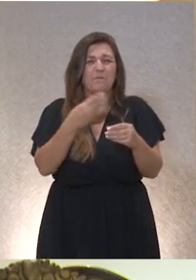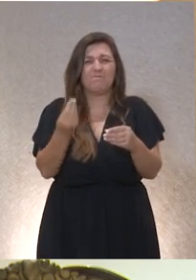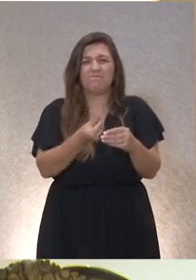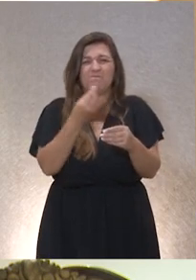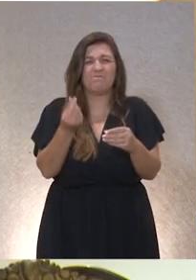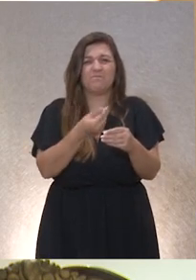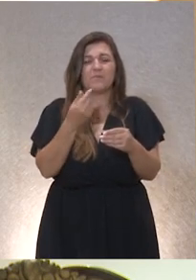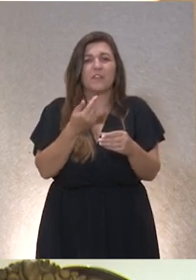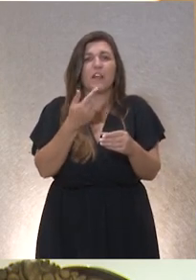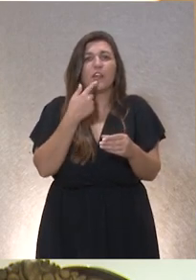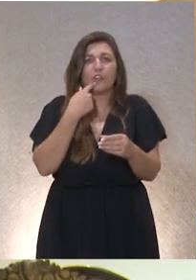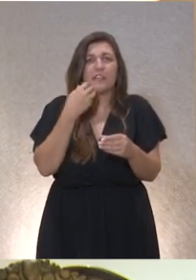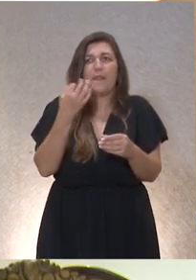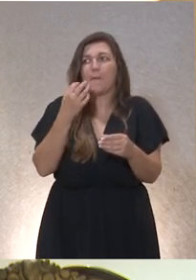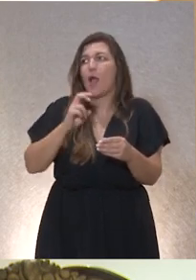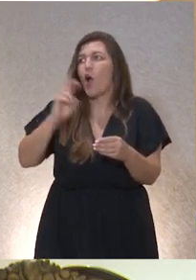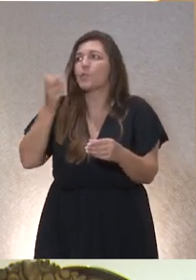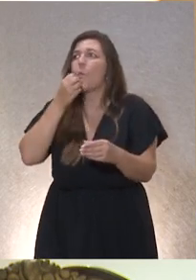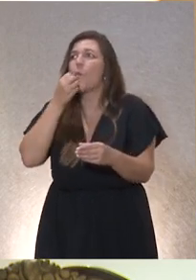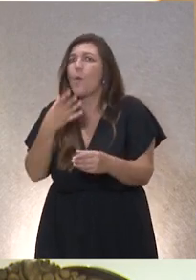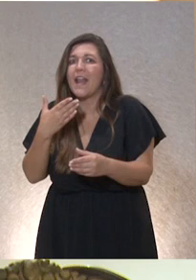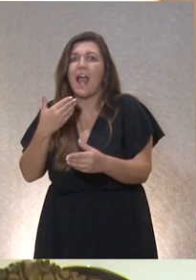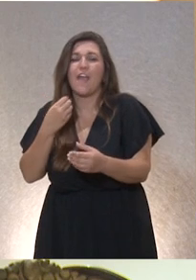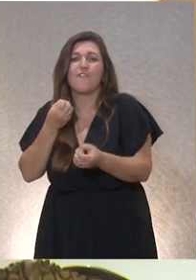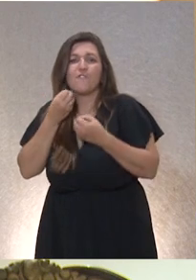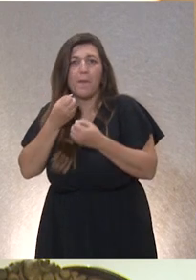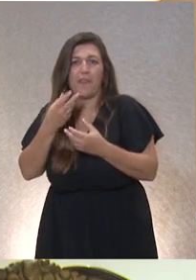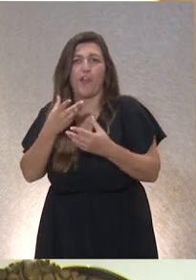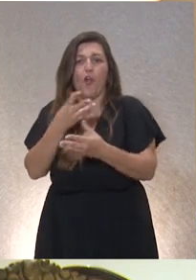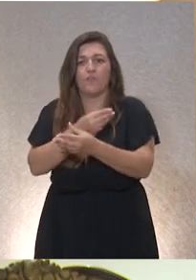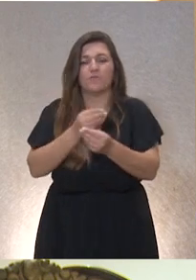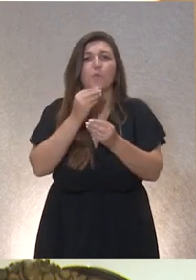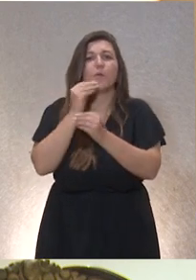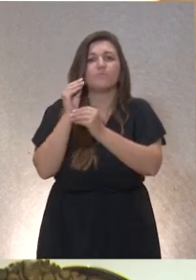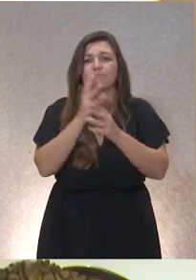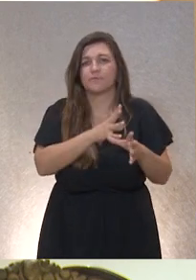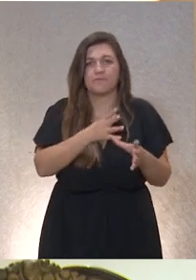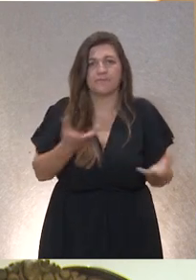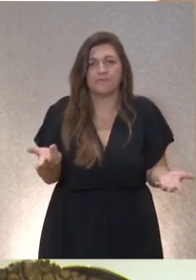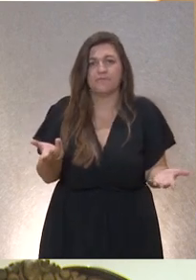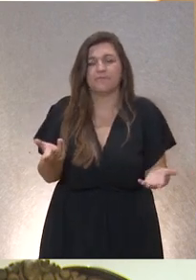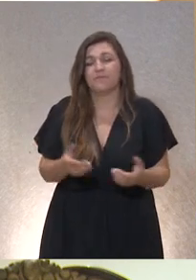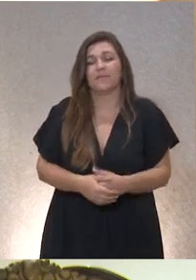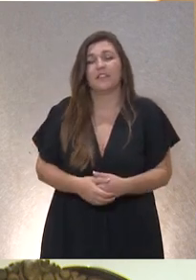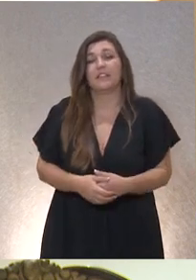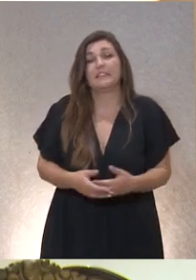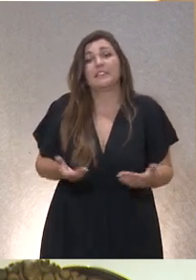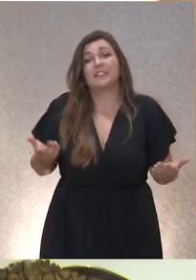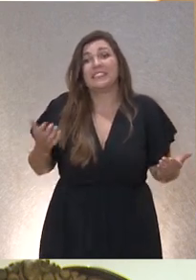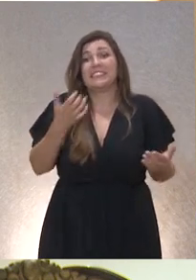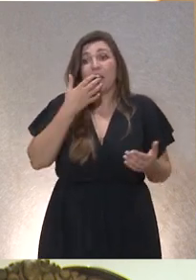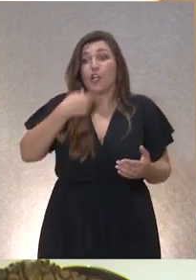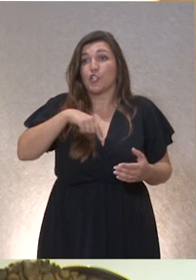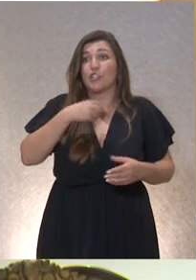ocupa el espacio que debía ocupar la buena información además si lo hiciéramos los políticos y esos otros